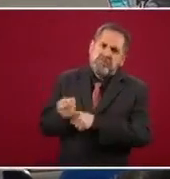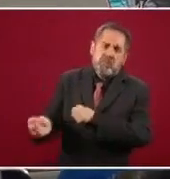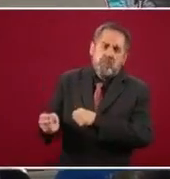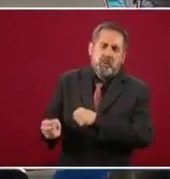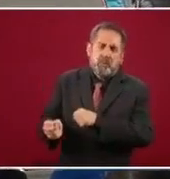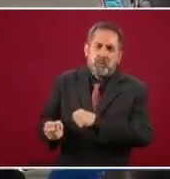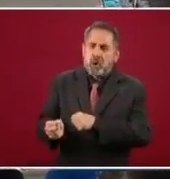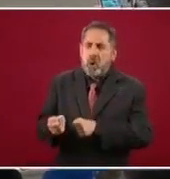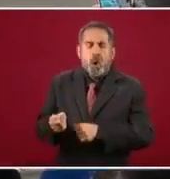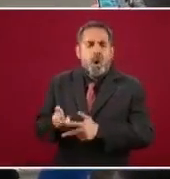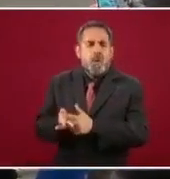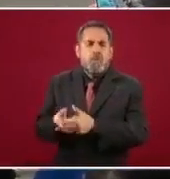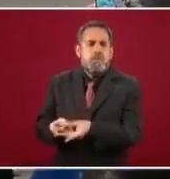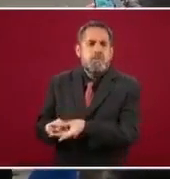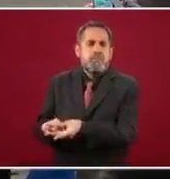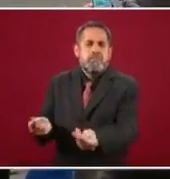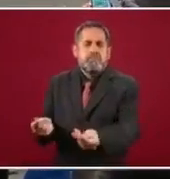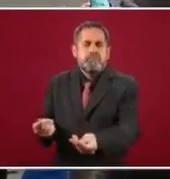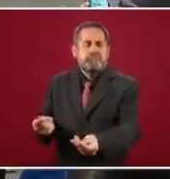los desaparecían.